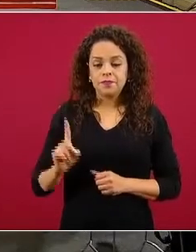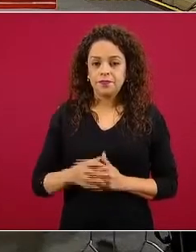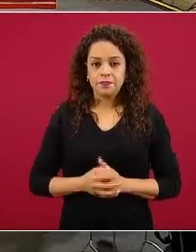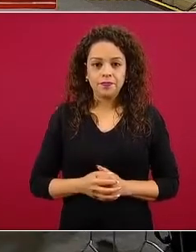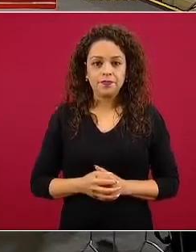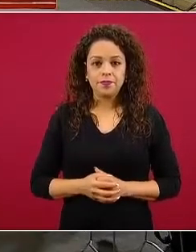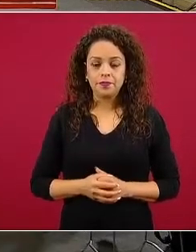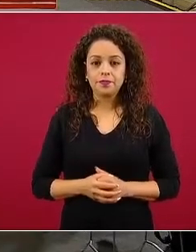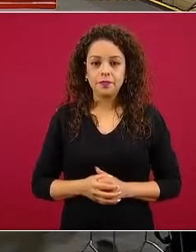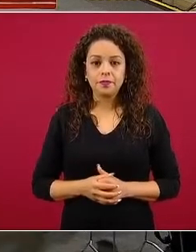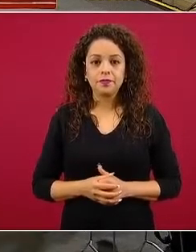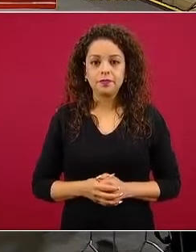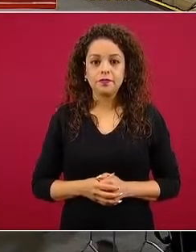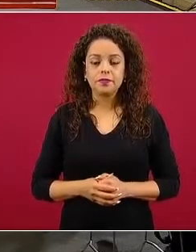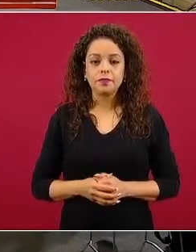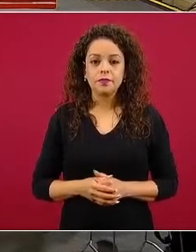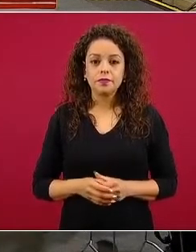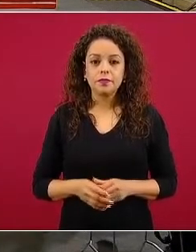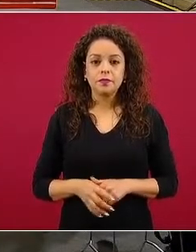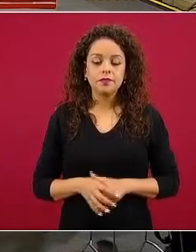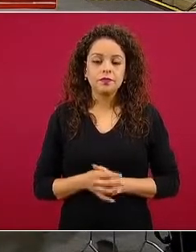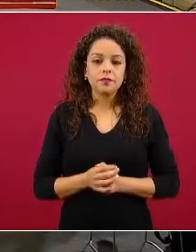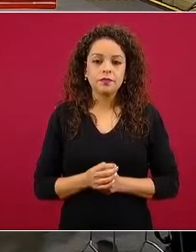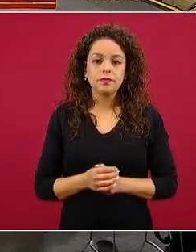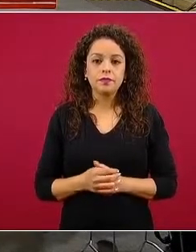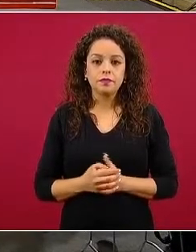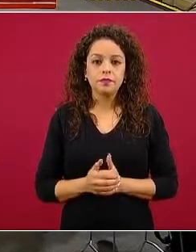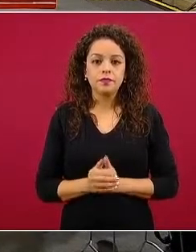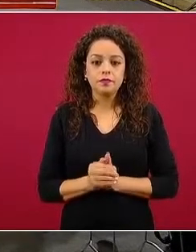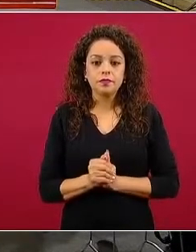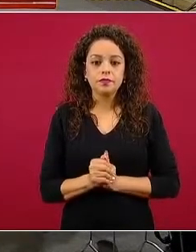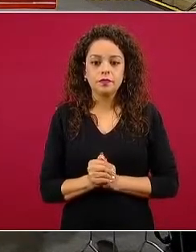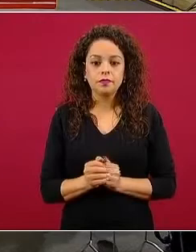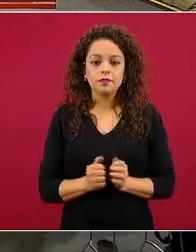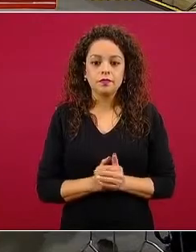Pensar primero, a lo mejor puede ser COVID antes de irme